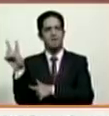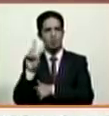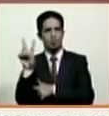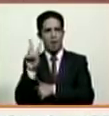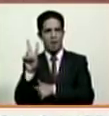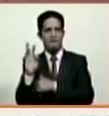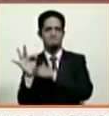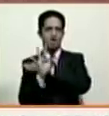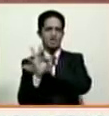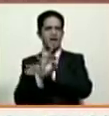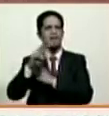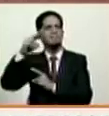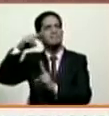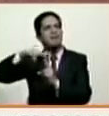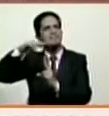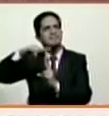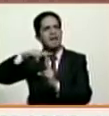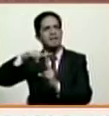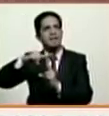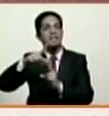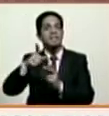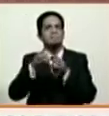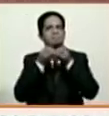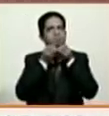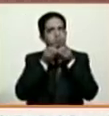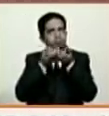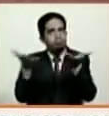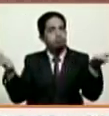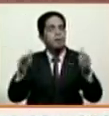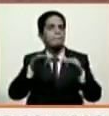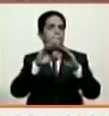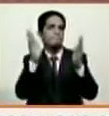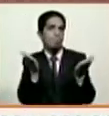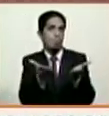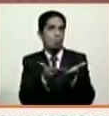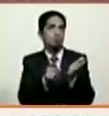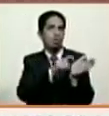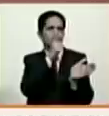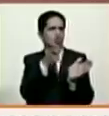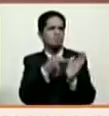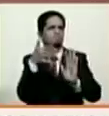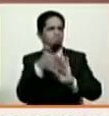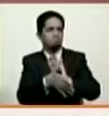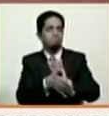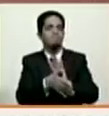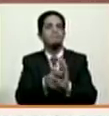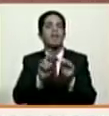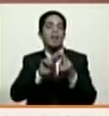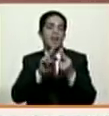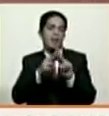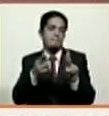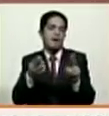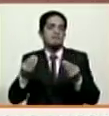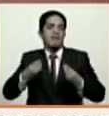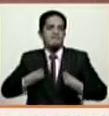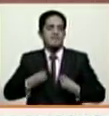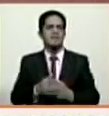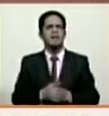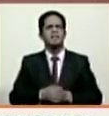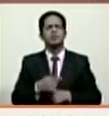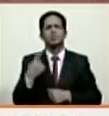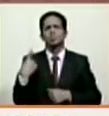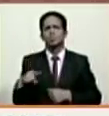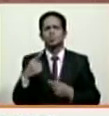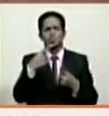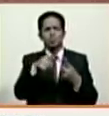supuesto, que será un mensaje para el mundo entero, un mensaje para la vida, un mensaje para la paz. Son tantas y tantos los artistas que